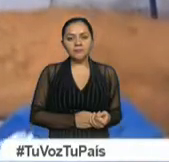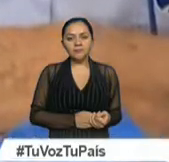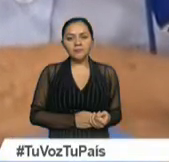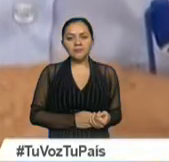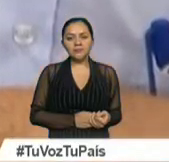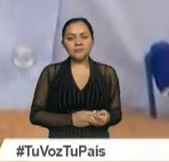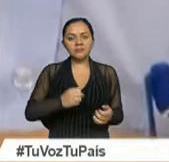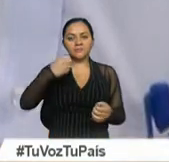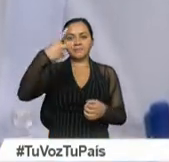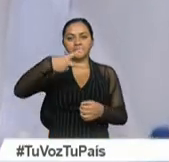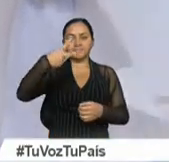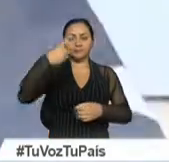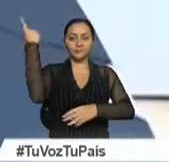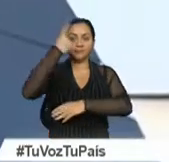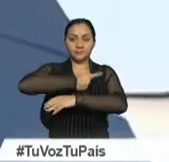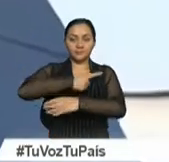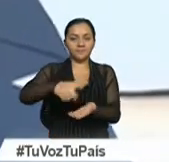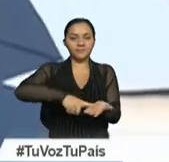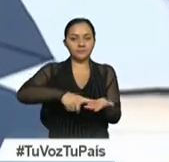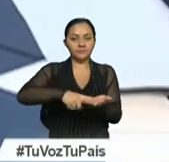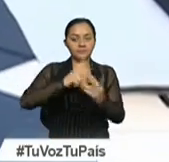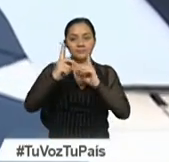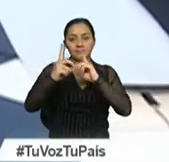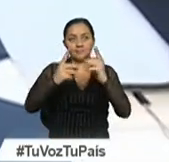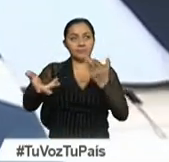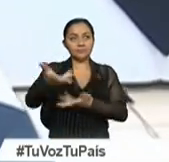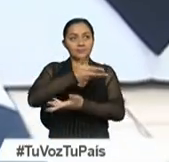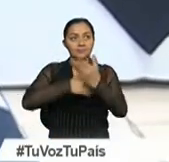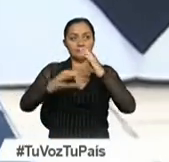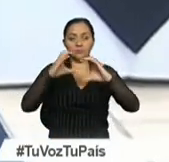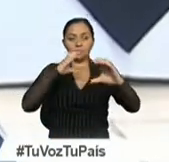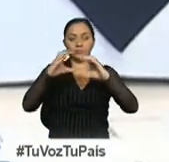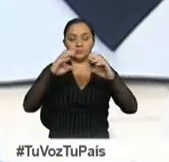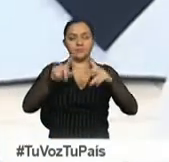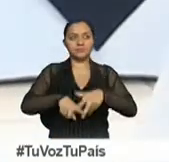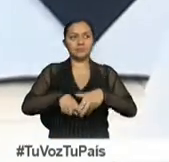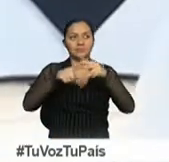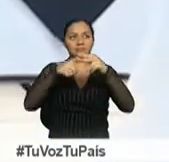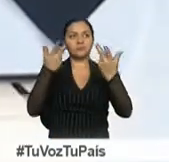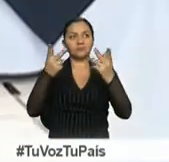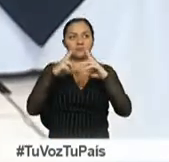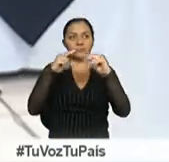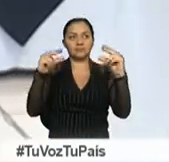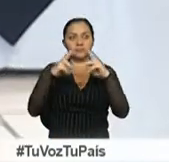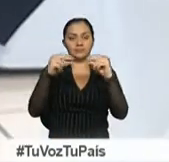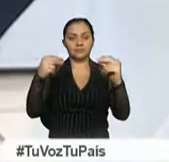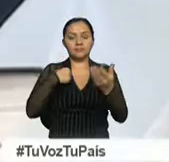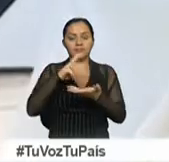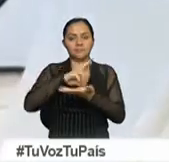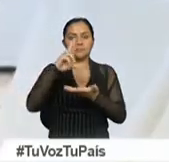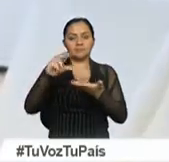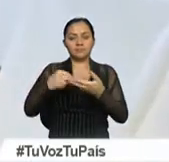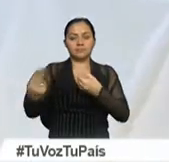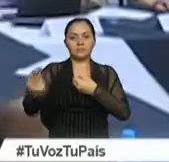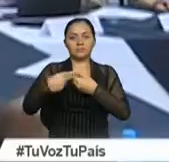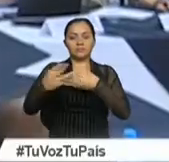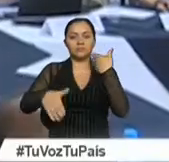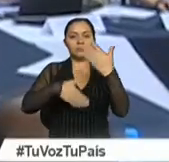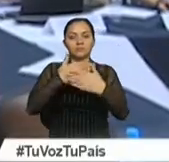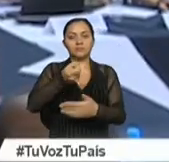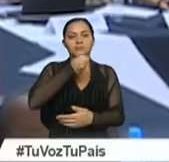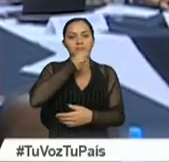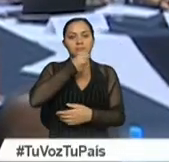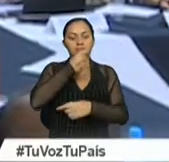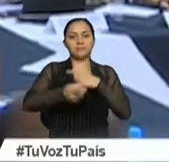La segunda jornada de la Mesa de Diálogo en Comunicación arrancó en Tena, en la provincia de Napo, con la participación de